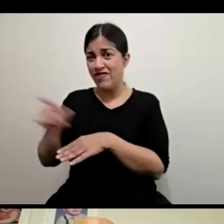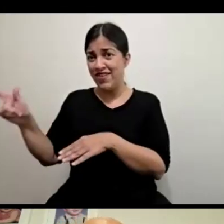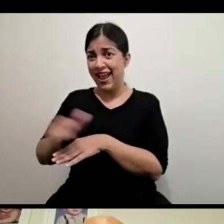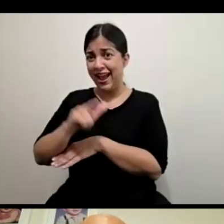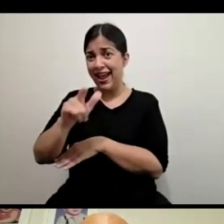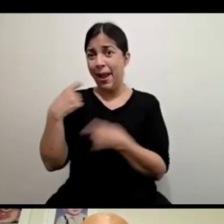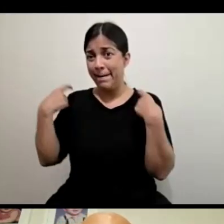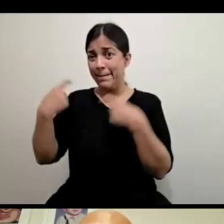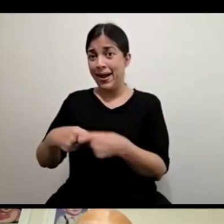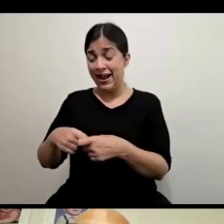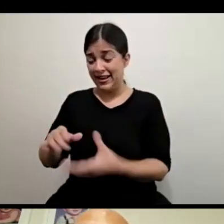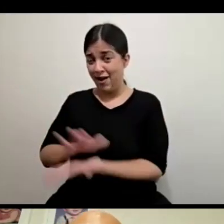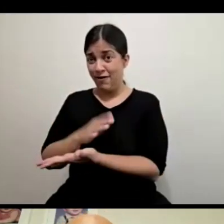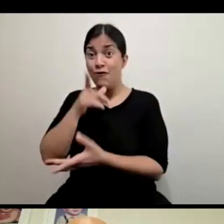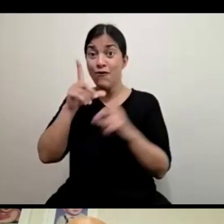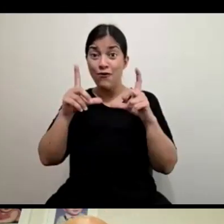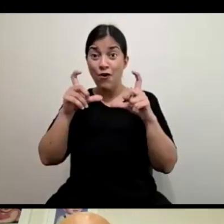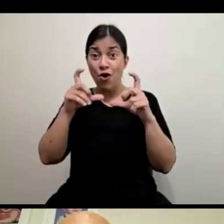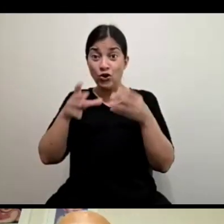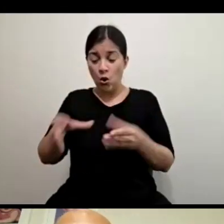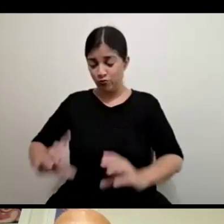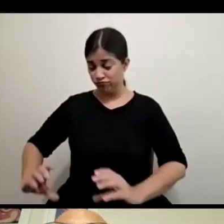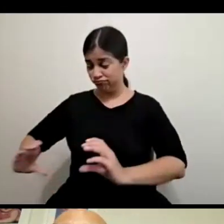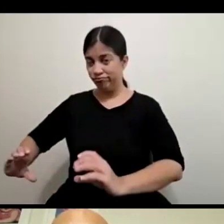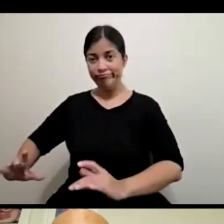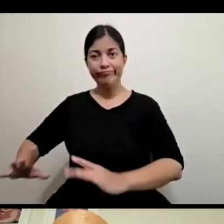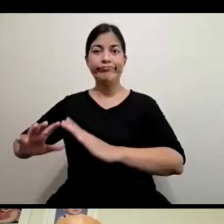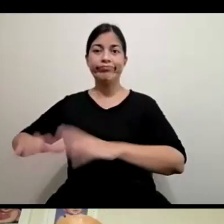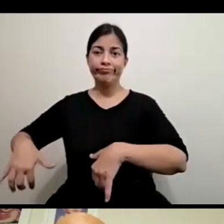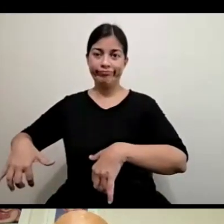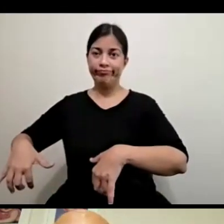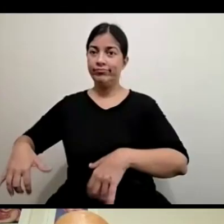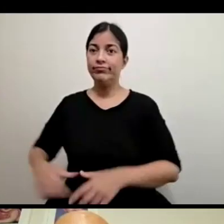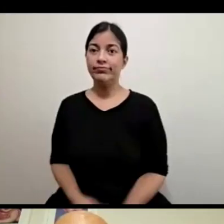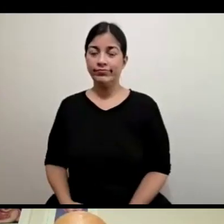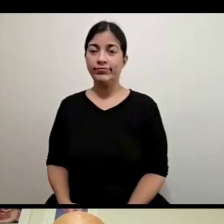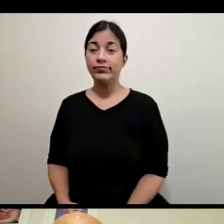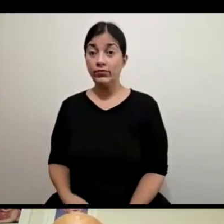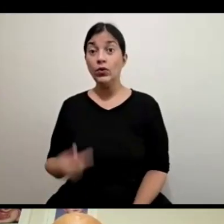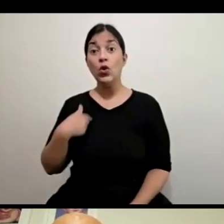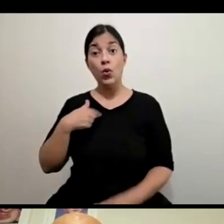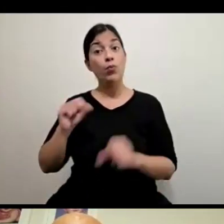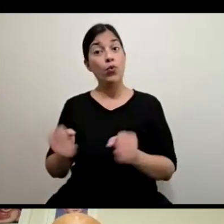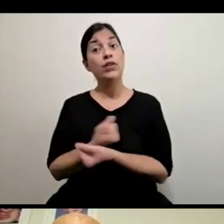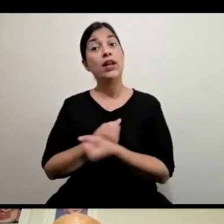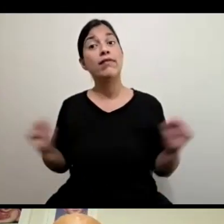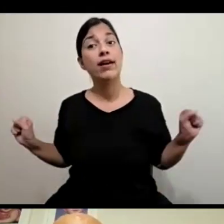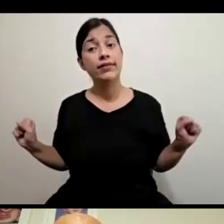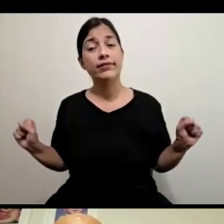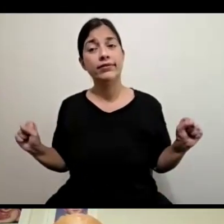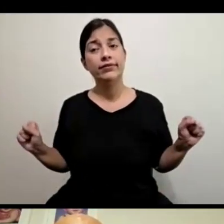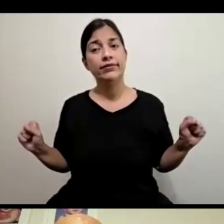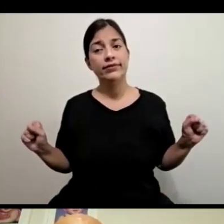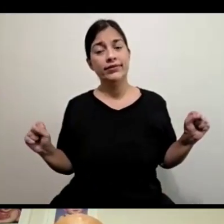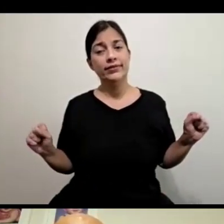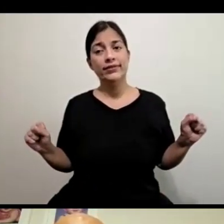España que hicimos tanto, de todas las puestas por allá, todos esos libros los perdí. Lo que pude salvar, lo metí